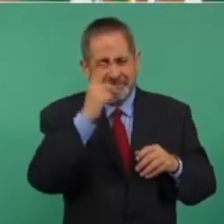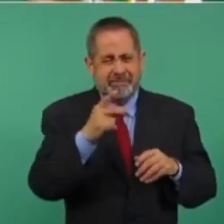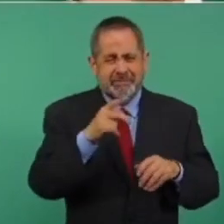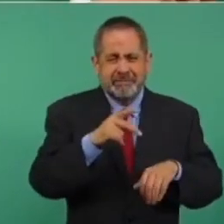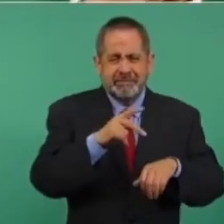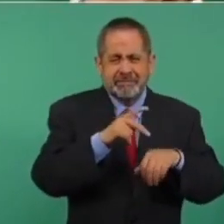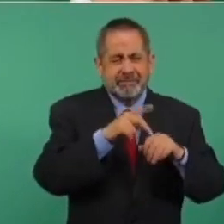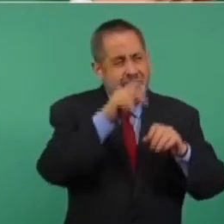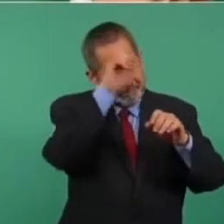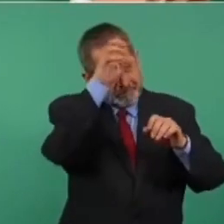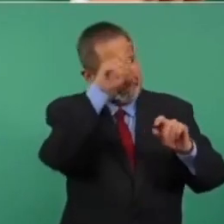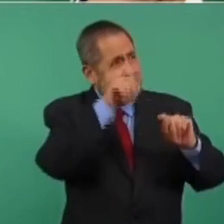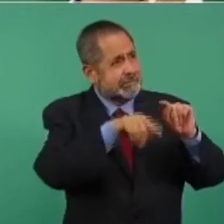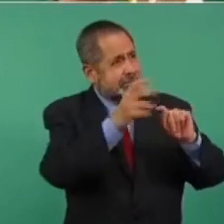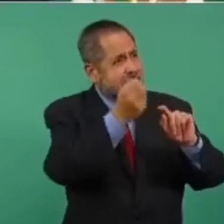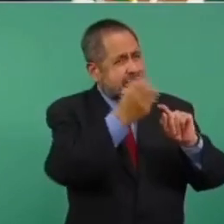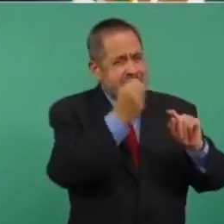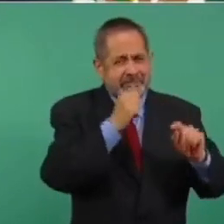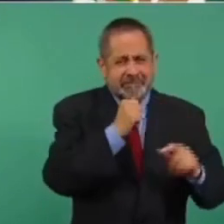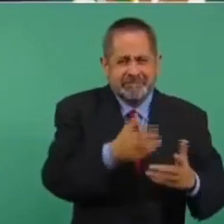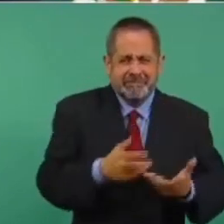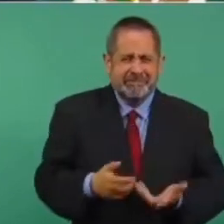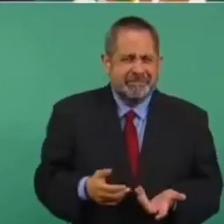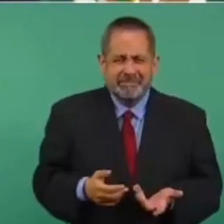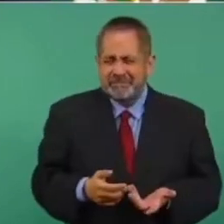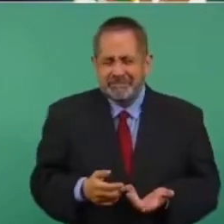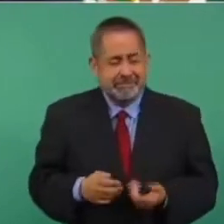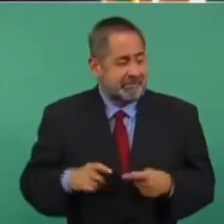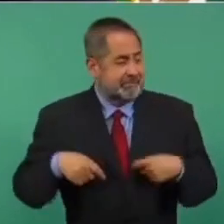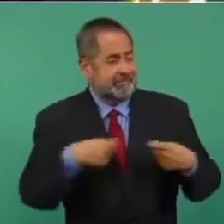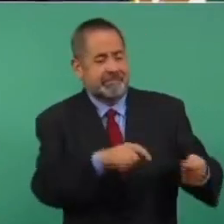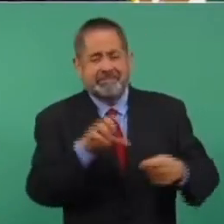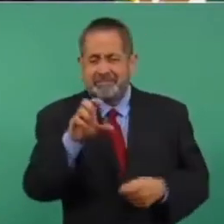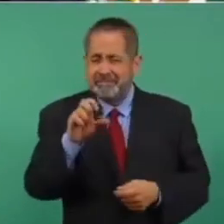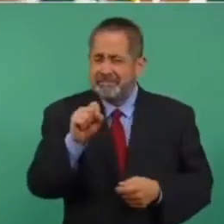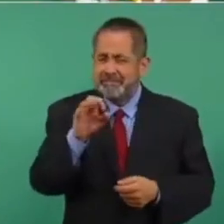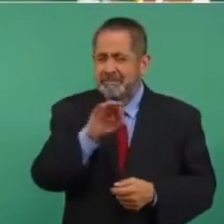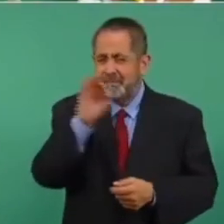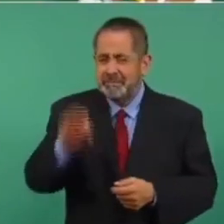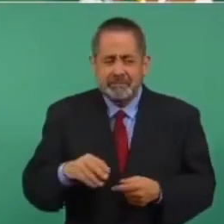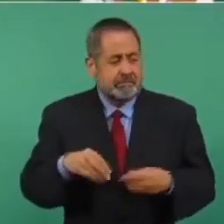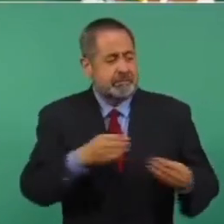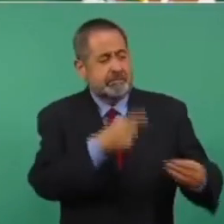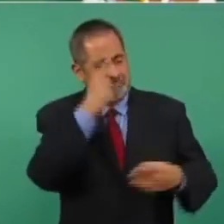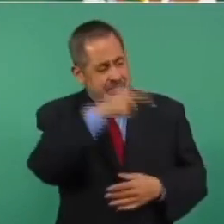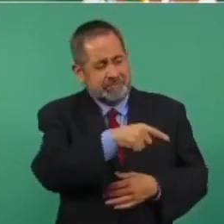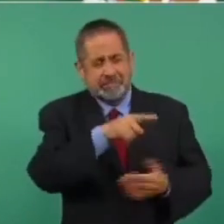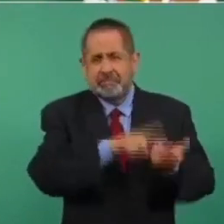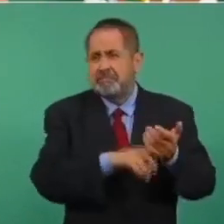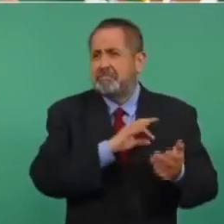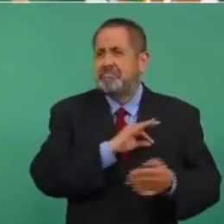El 60% del territorio nacional, pues les dieron concesiones para 1,000 años,